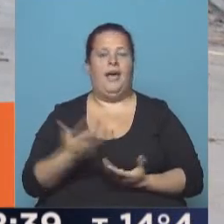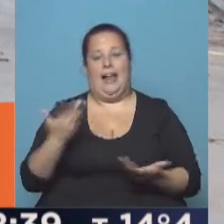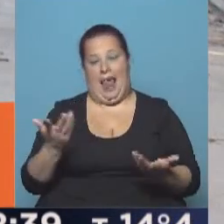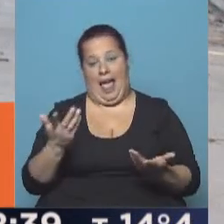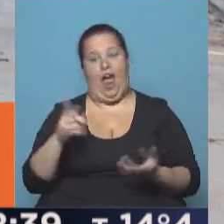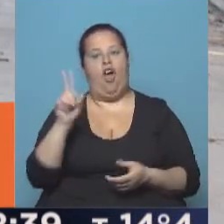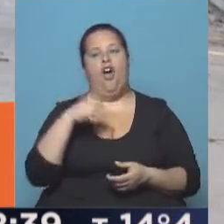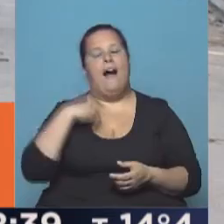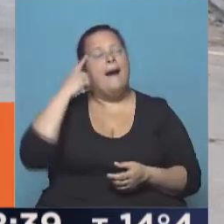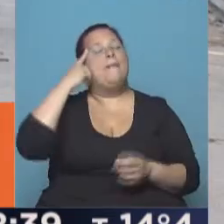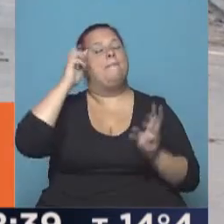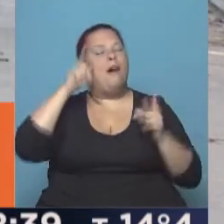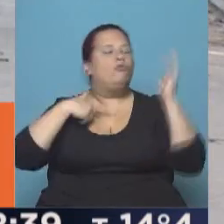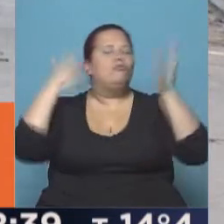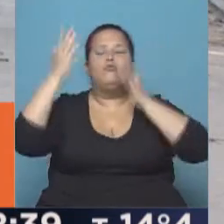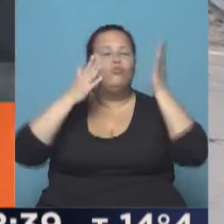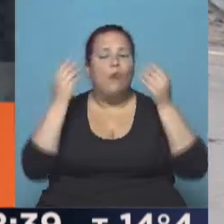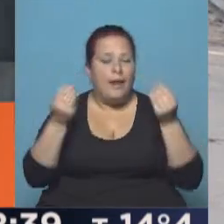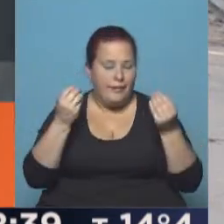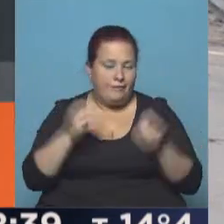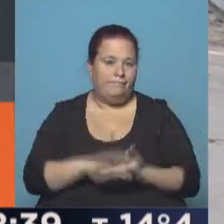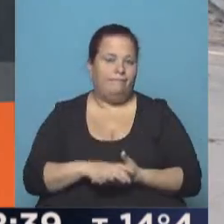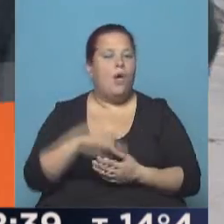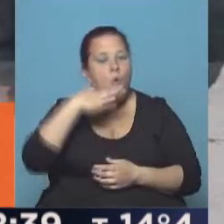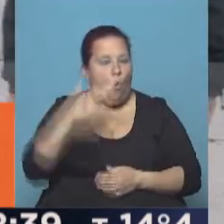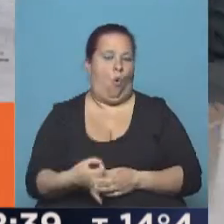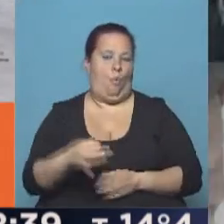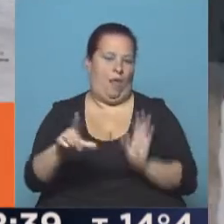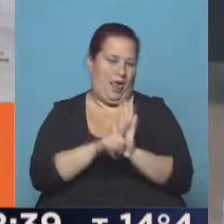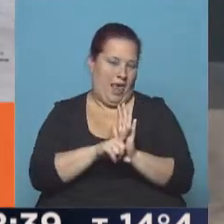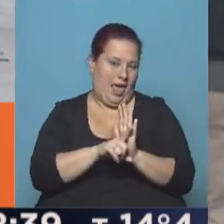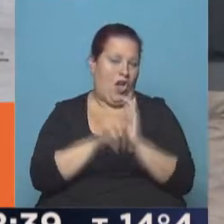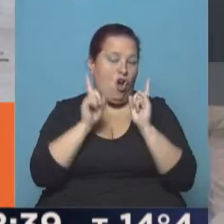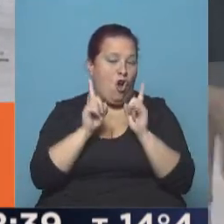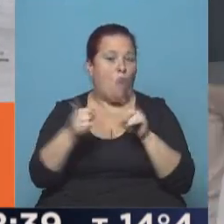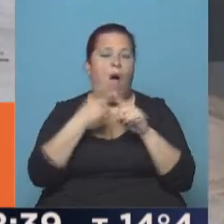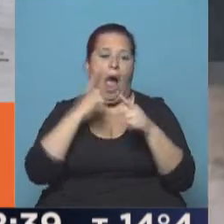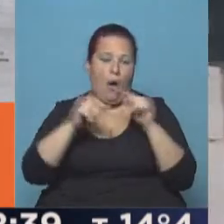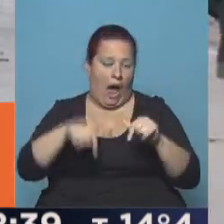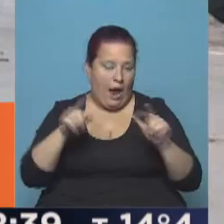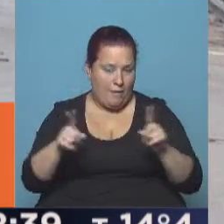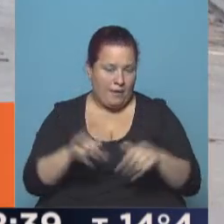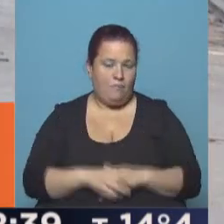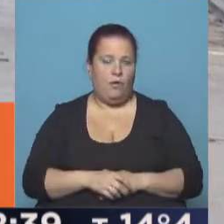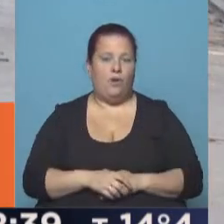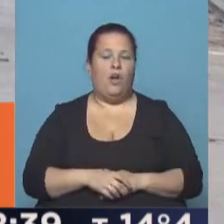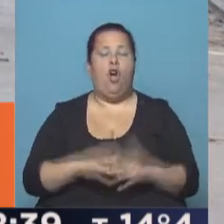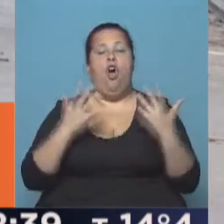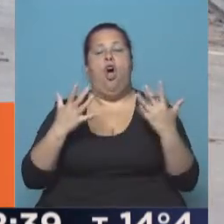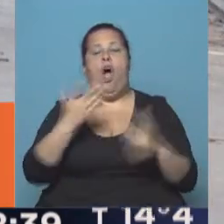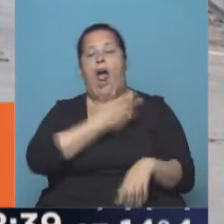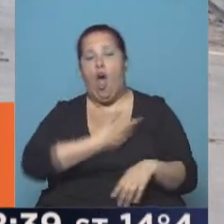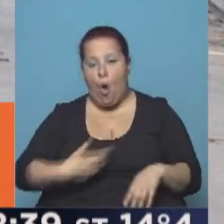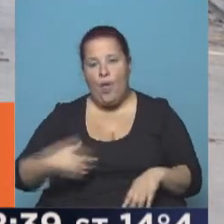Claro, nuestra idea, nuestra ilusión, digamos, es que se cumpla la ley como se está acordando ahora. Esperemos que el